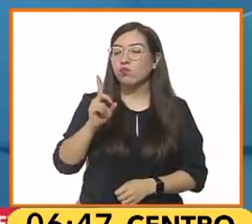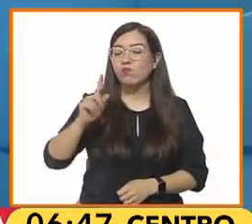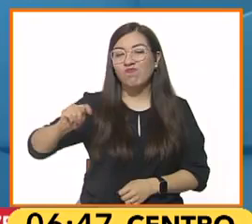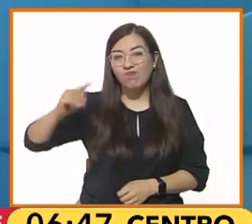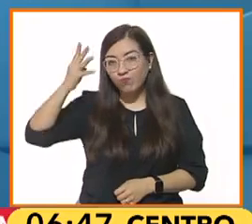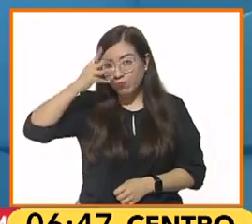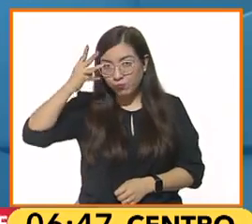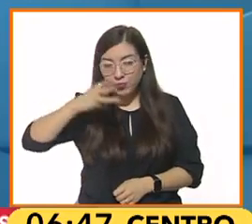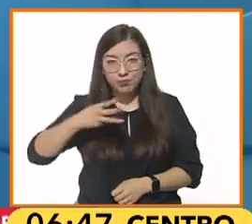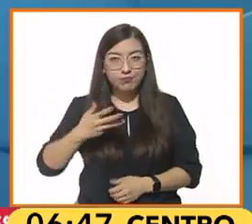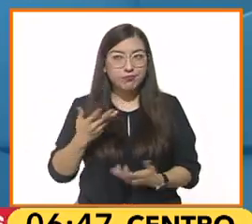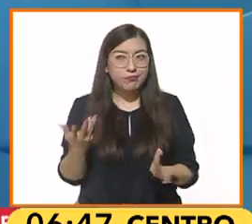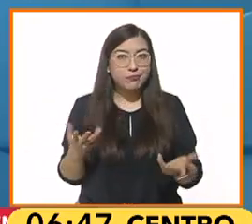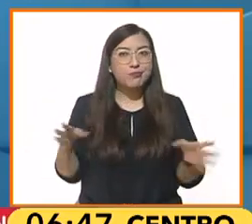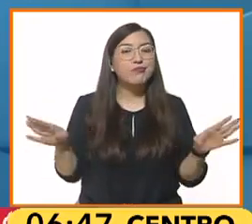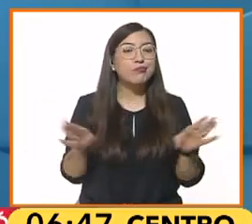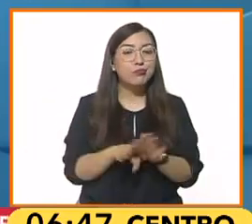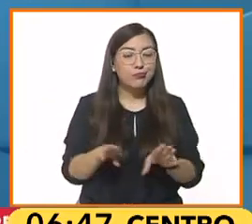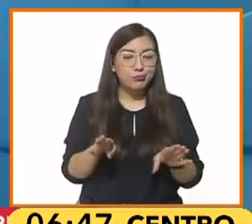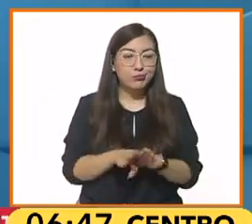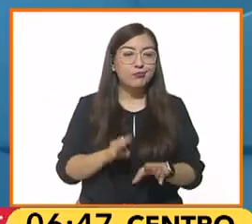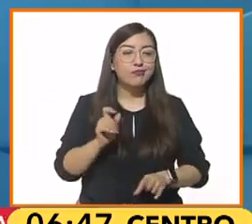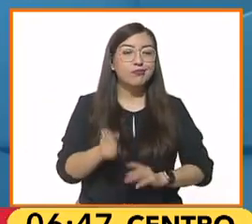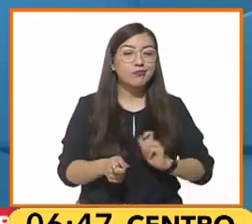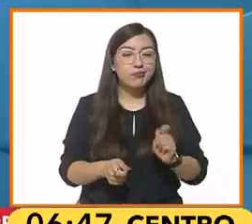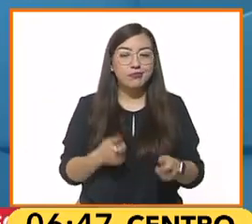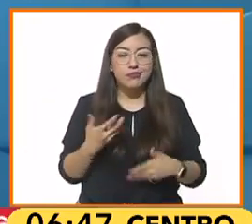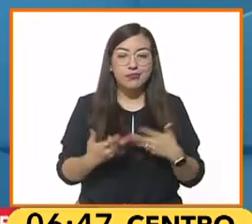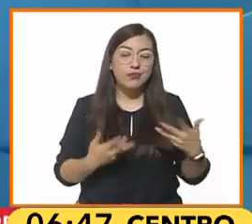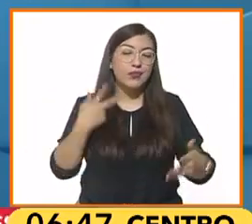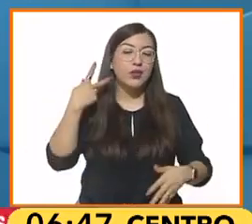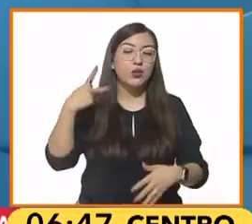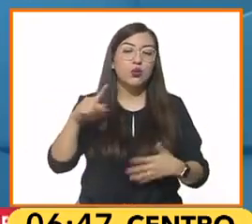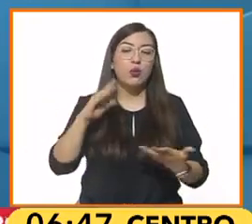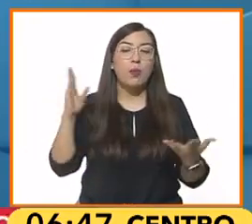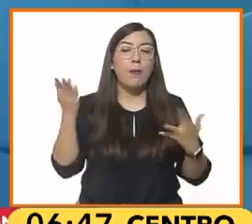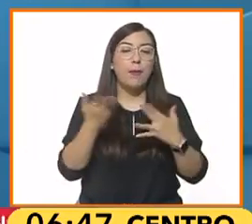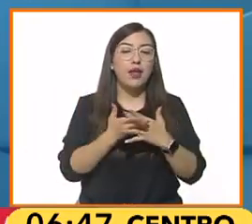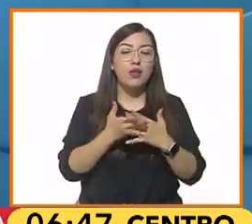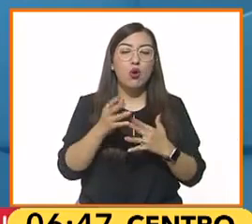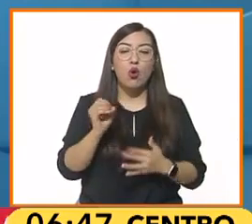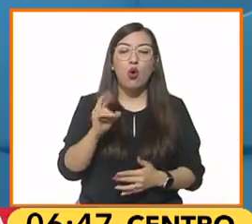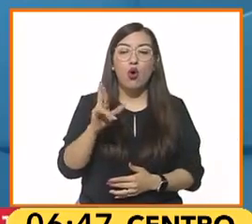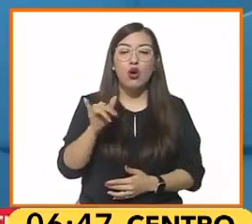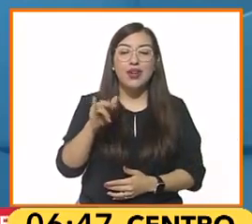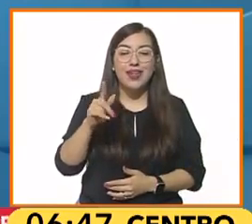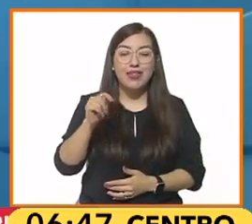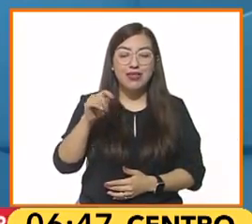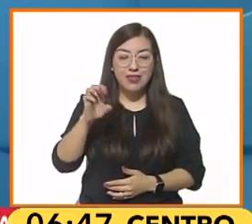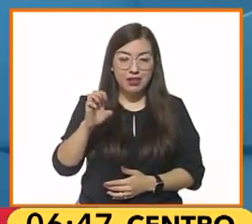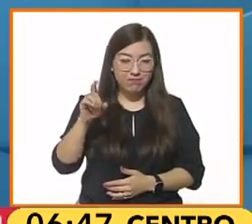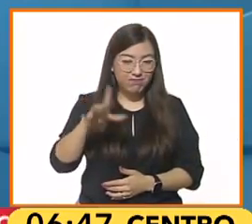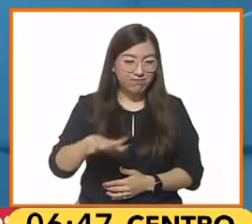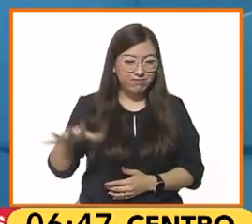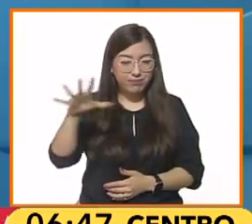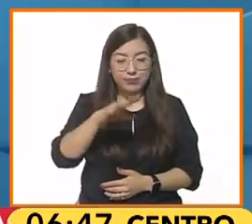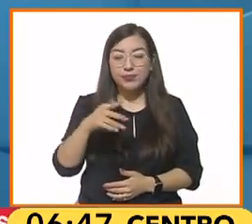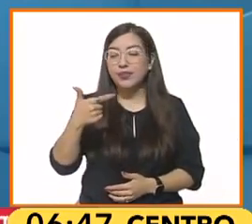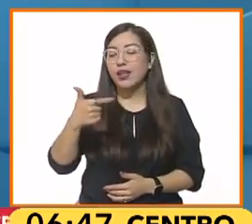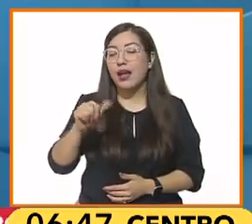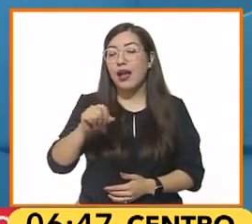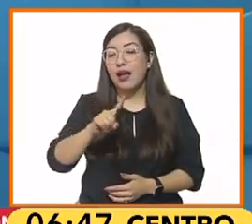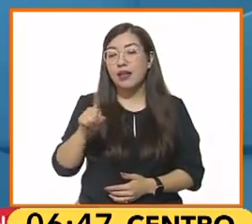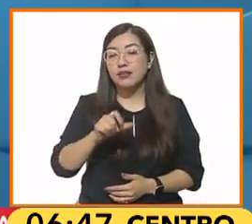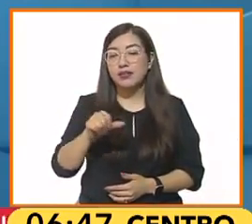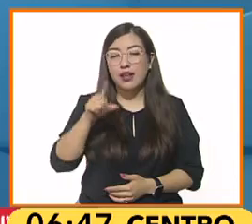salida por ningún lado, serán 4 años crudos para Oriente Medio, 4 años difíciles para la Franja de Gaza frente a esta